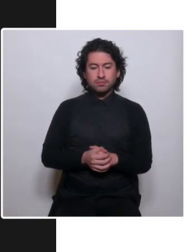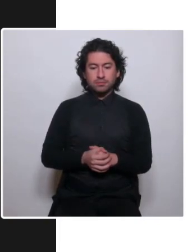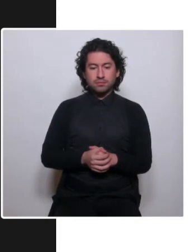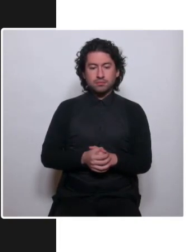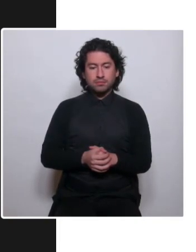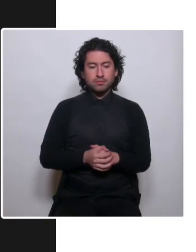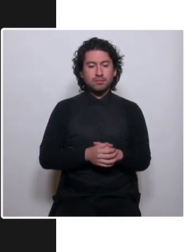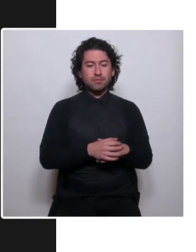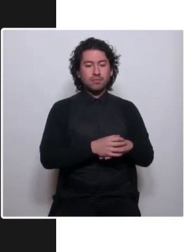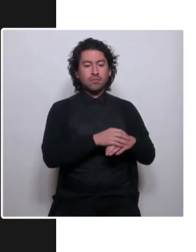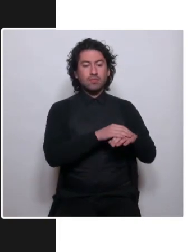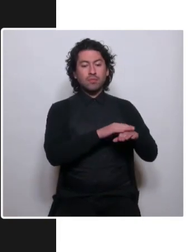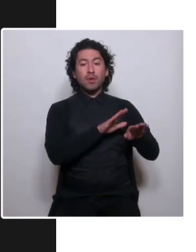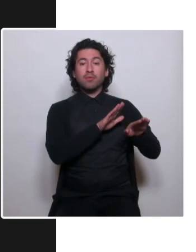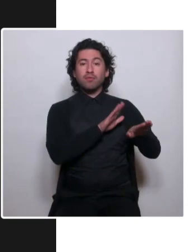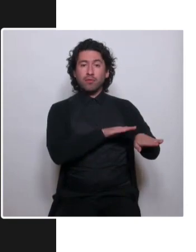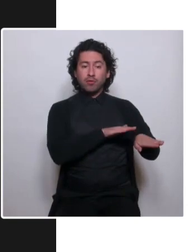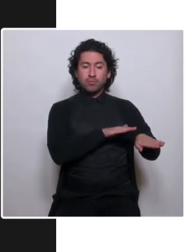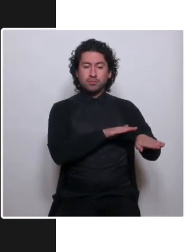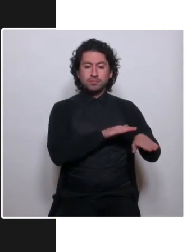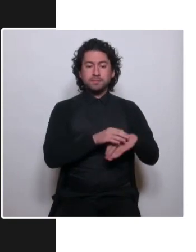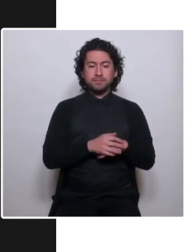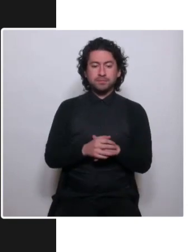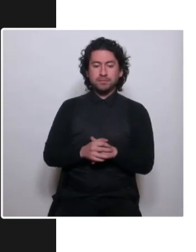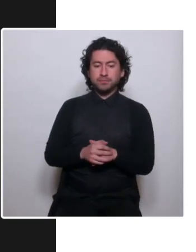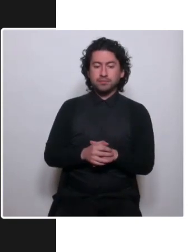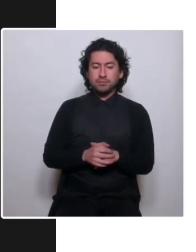A favor, señor secretario.